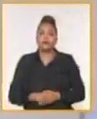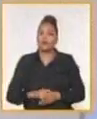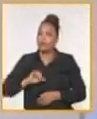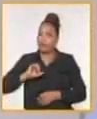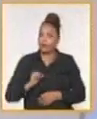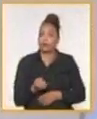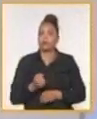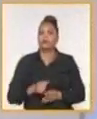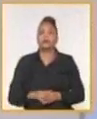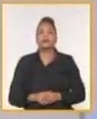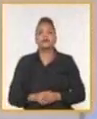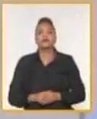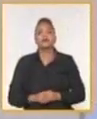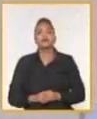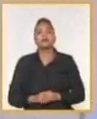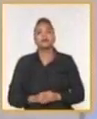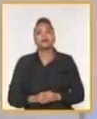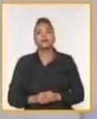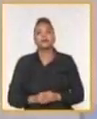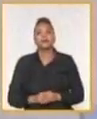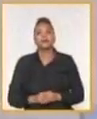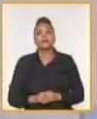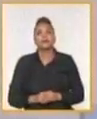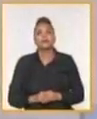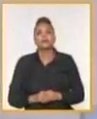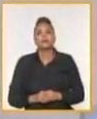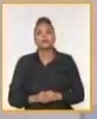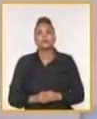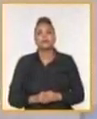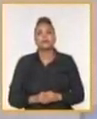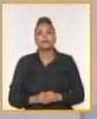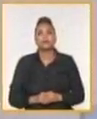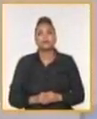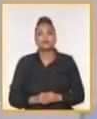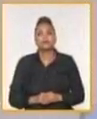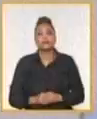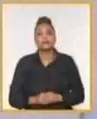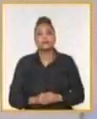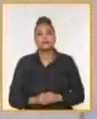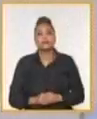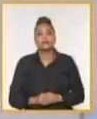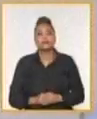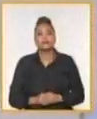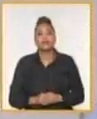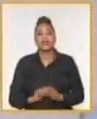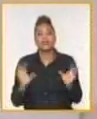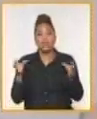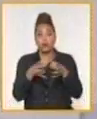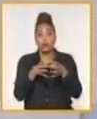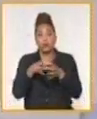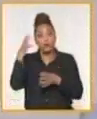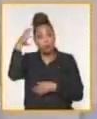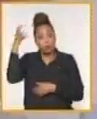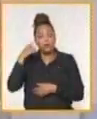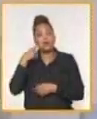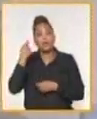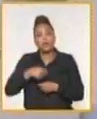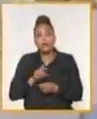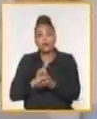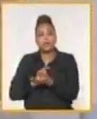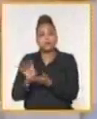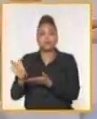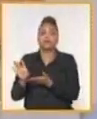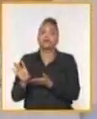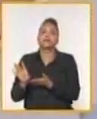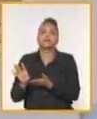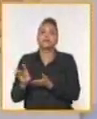está, esa coalición de gobierno tiene que salir del poder porque es un estorbo, incluso